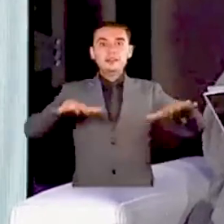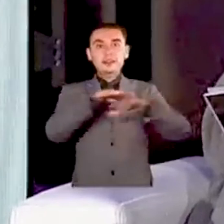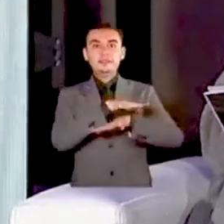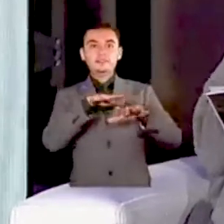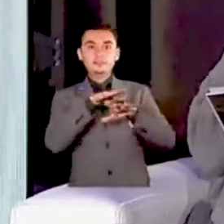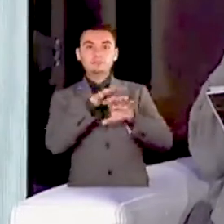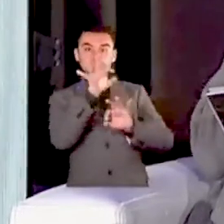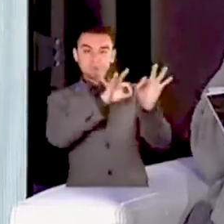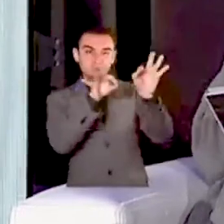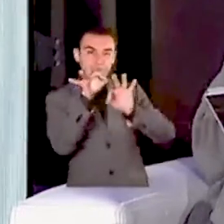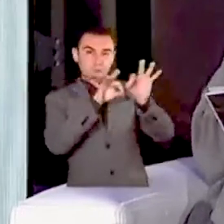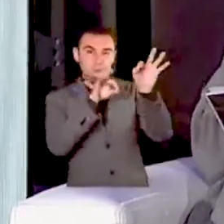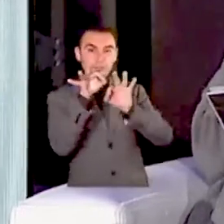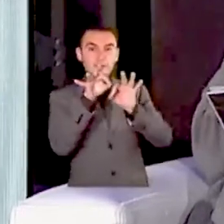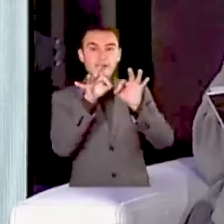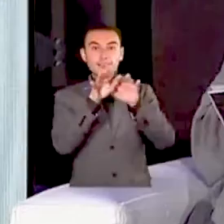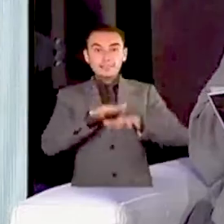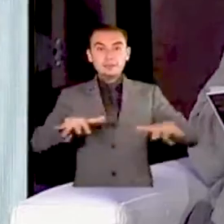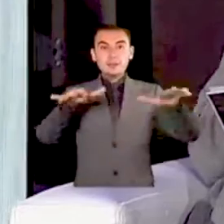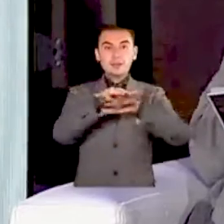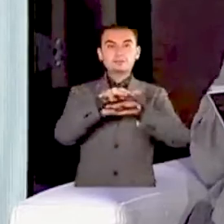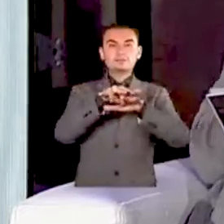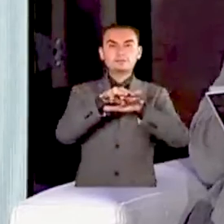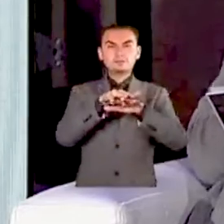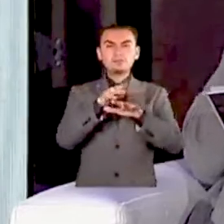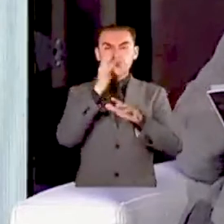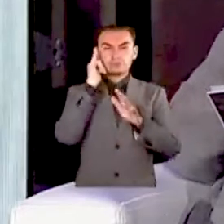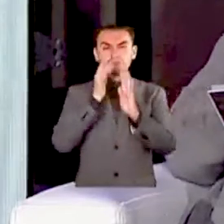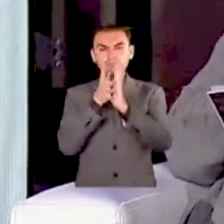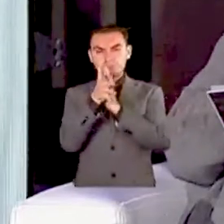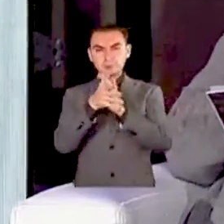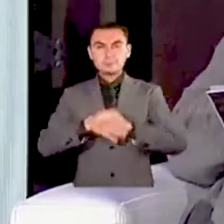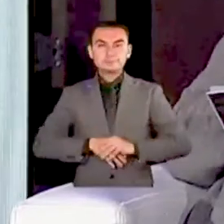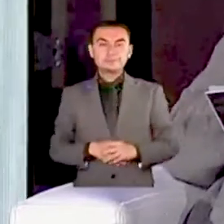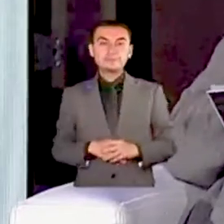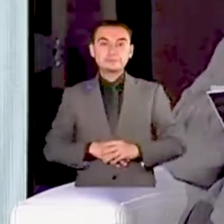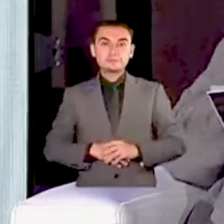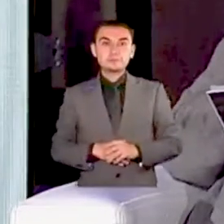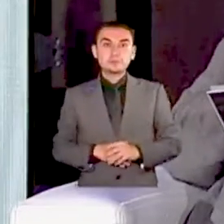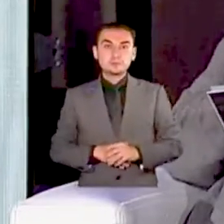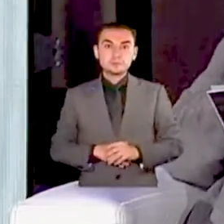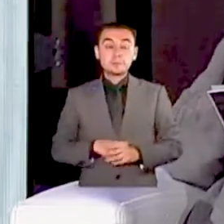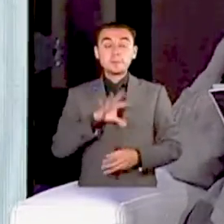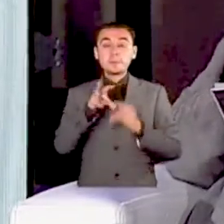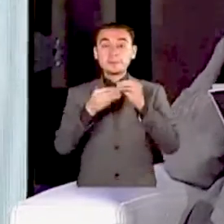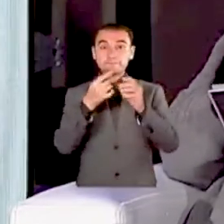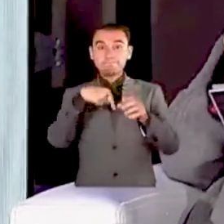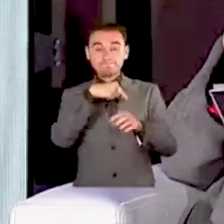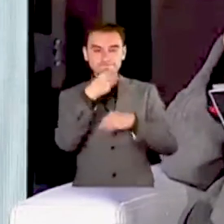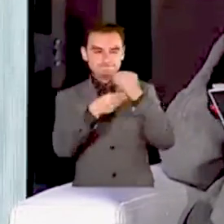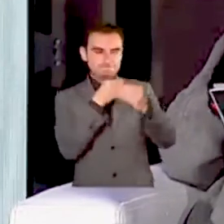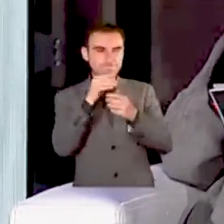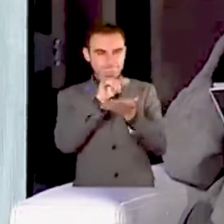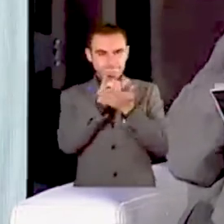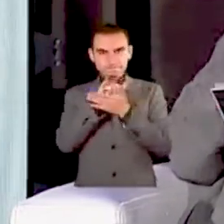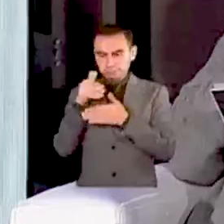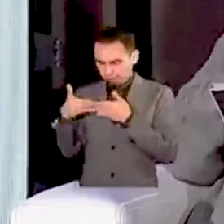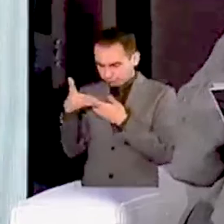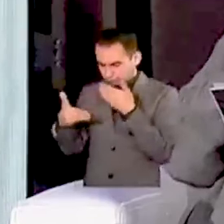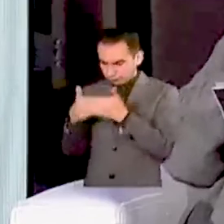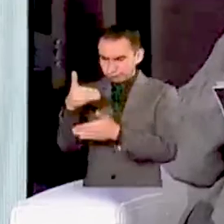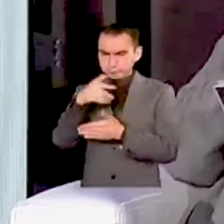derechos fundamentales de esta población vulnerable, que son los menores. También hicimos seguimiento a los recursos destinados